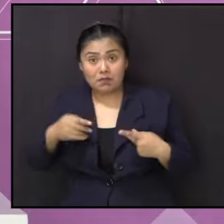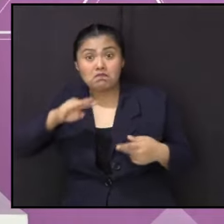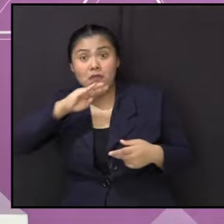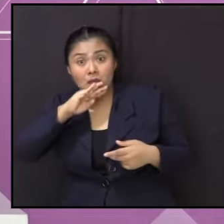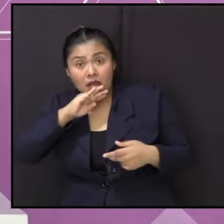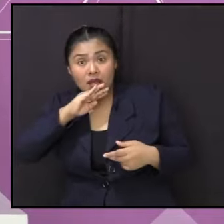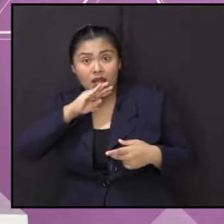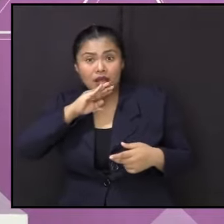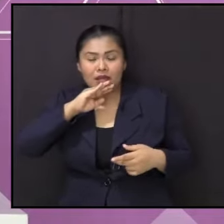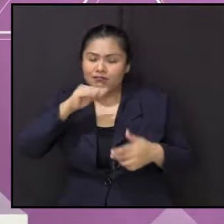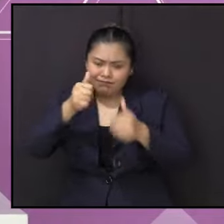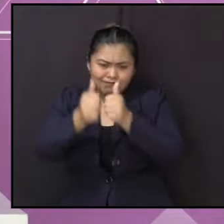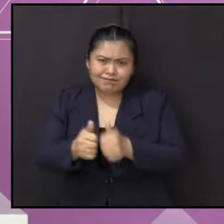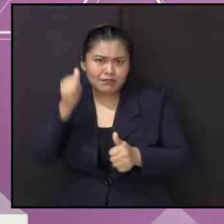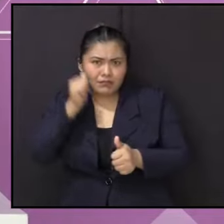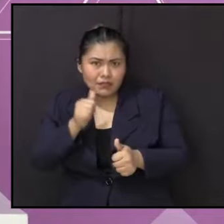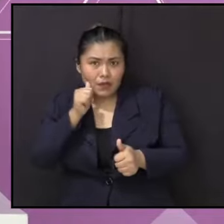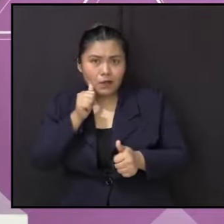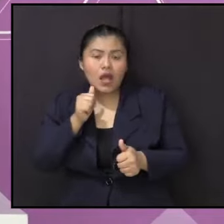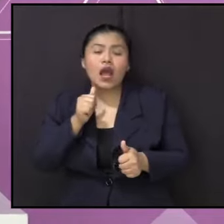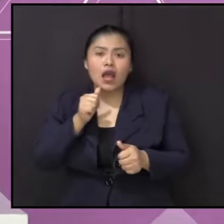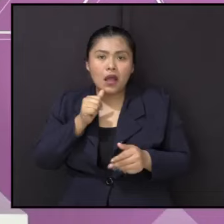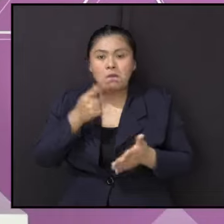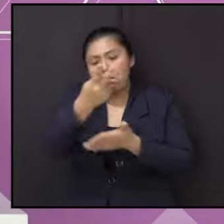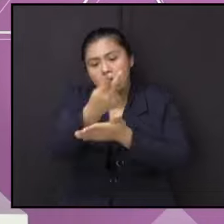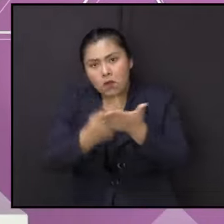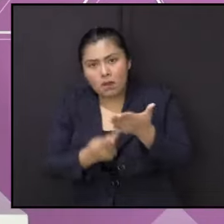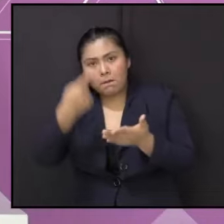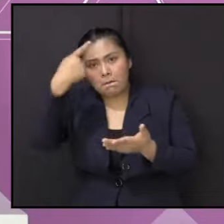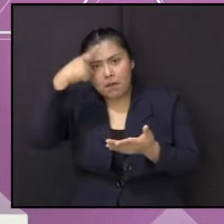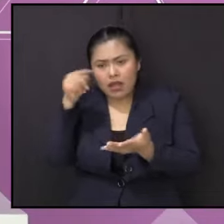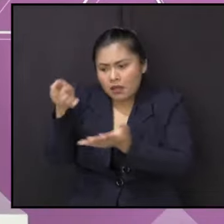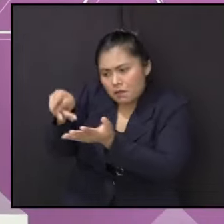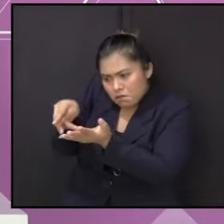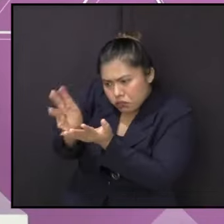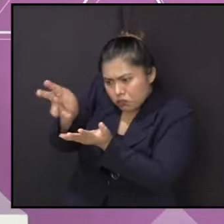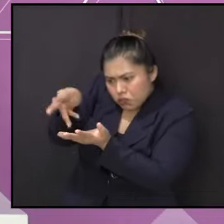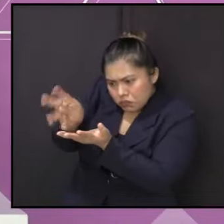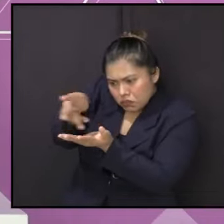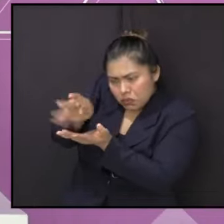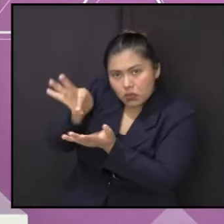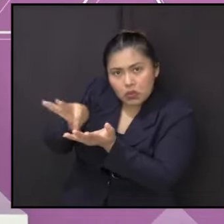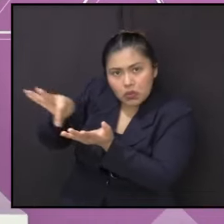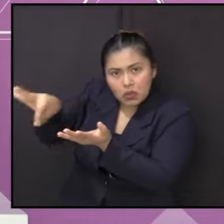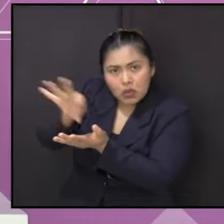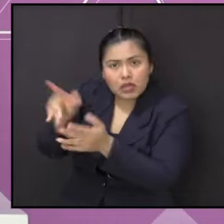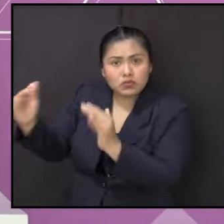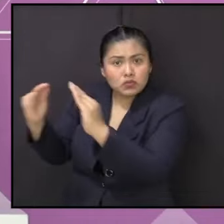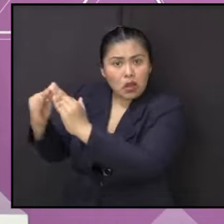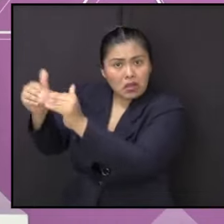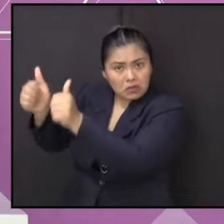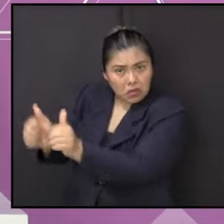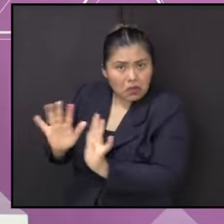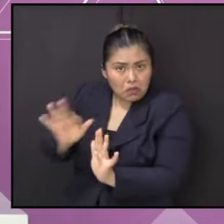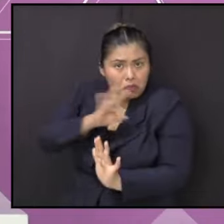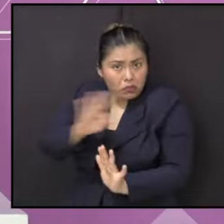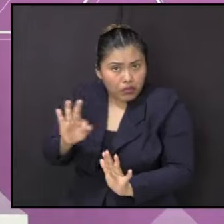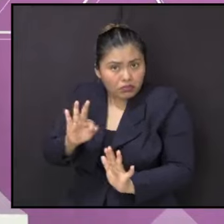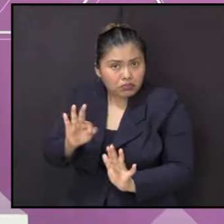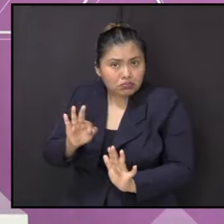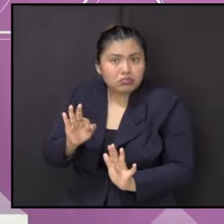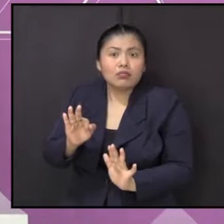hagan programas de hortalizas, programas de o proyectos que sean sustentables, viables, a corto, a mediano y a largo